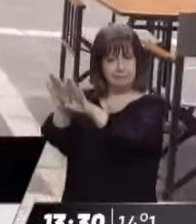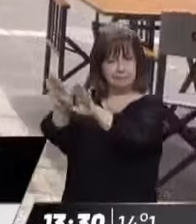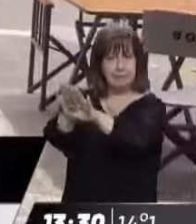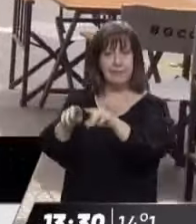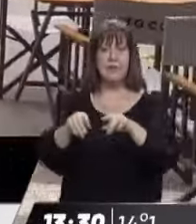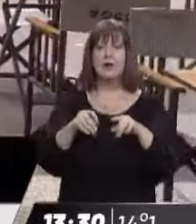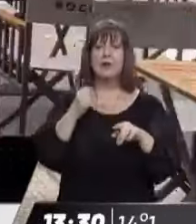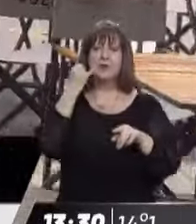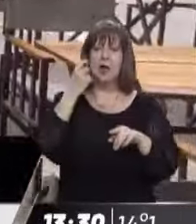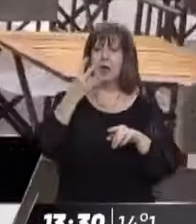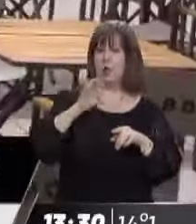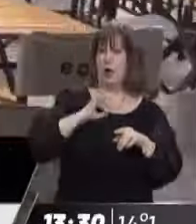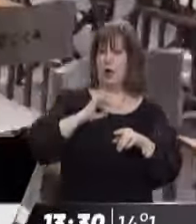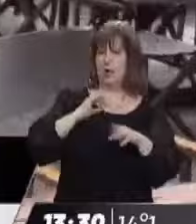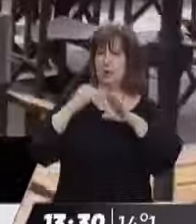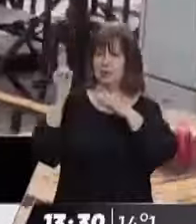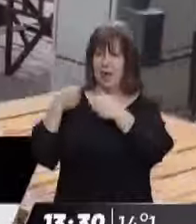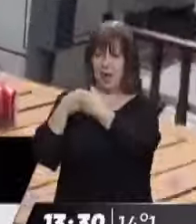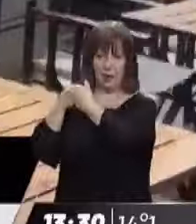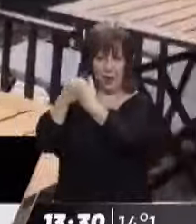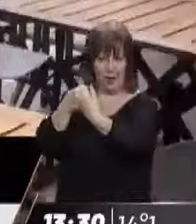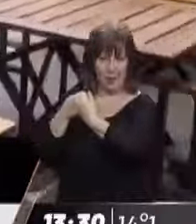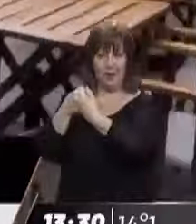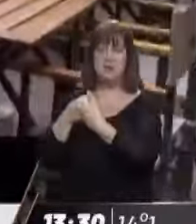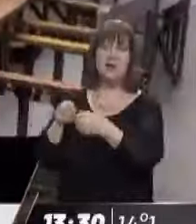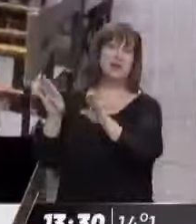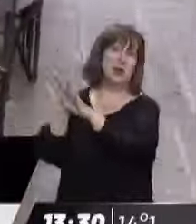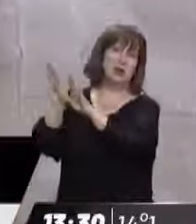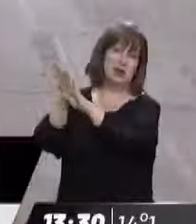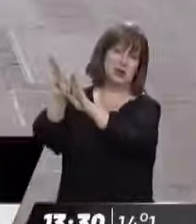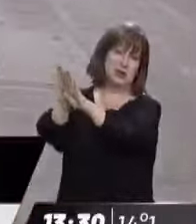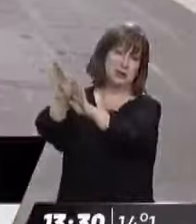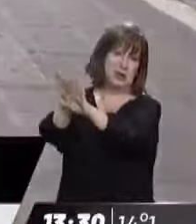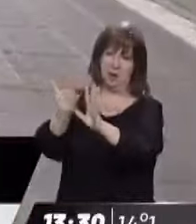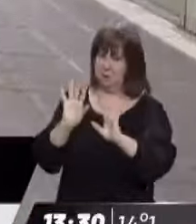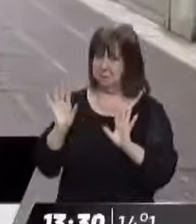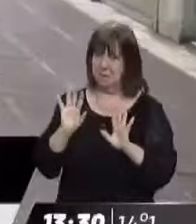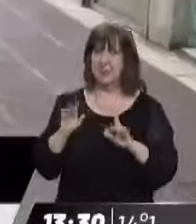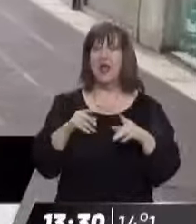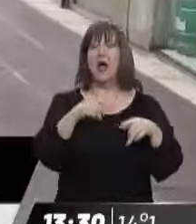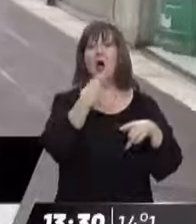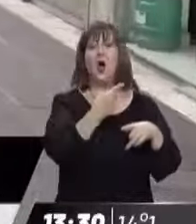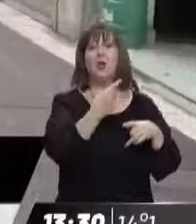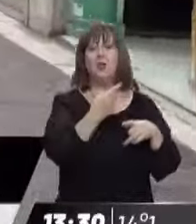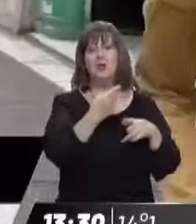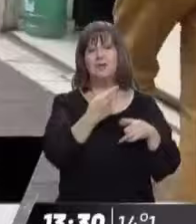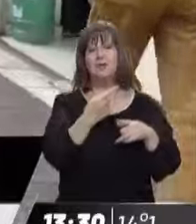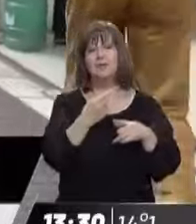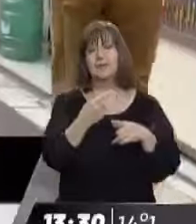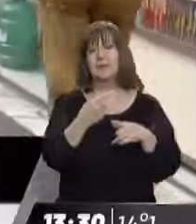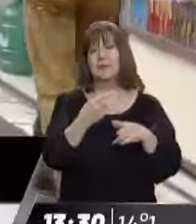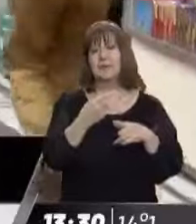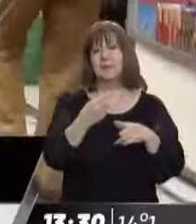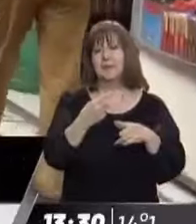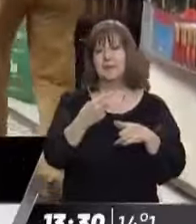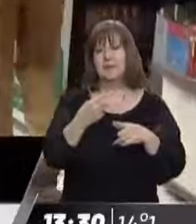que se firmó hace 2 años y que está en vigencia desde ahí, desde ese momento acá en la provincia de Mendoza, Y que no ocurre como con otros feriados, como por ejemplo, que